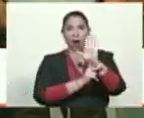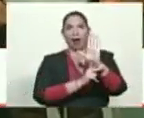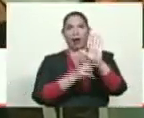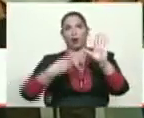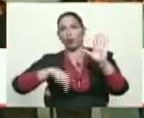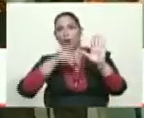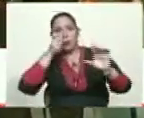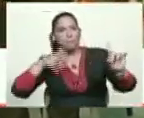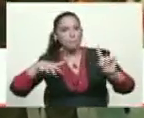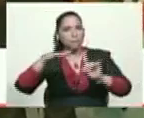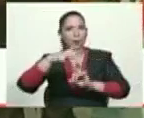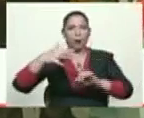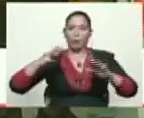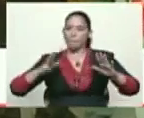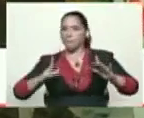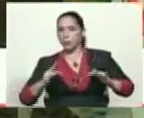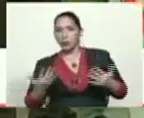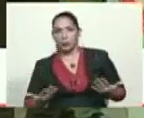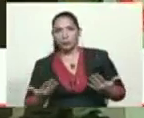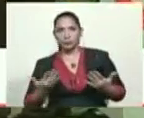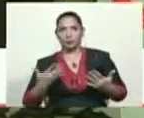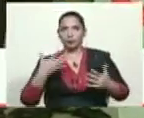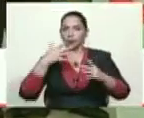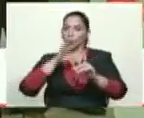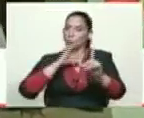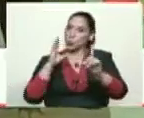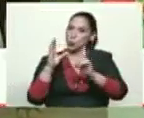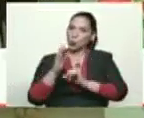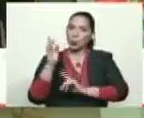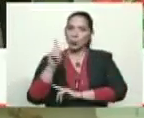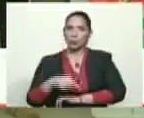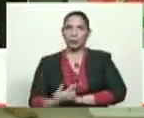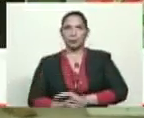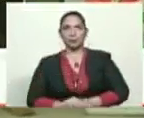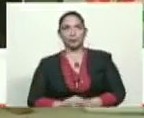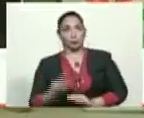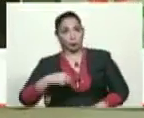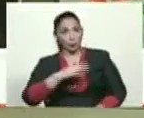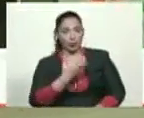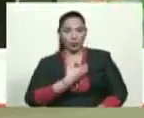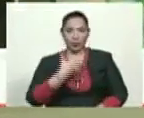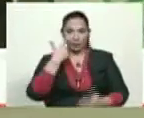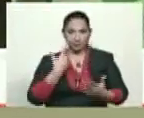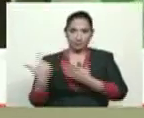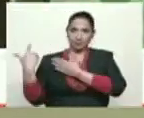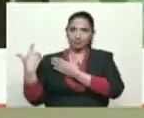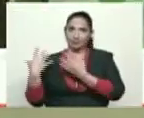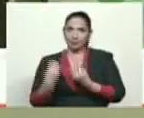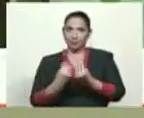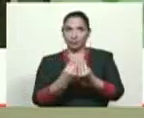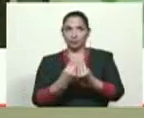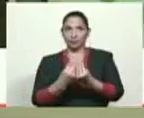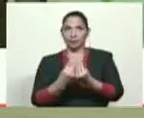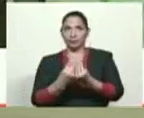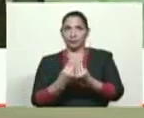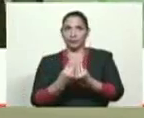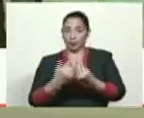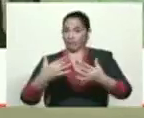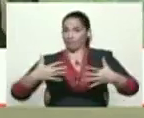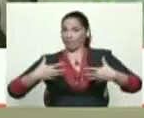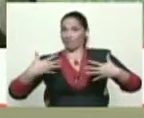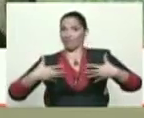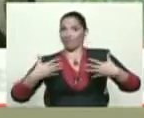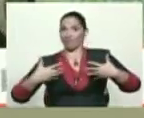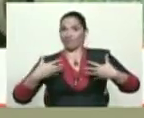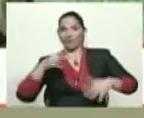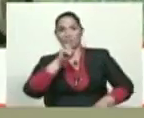nuestro pueblo para la recreación para la cultura que tenemos nuestro alcalde al rey que está demasiado contento por